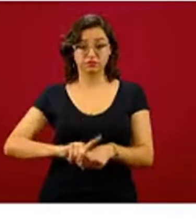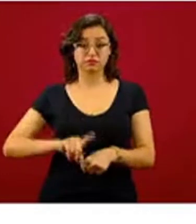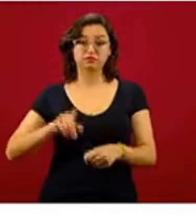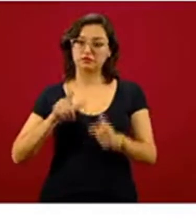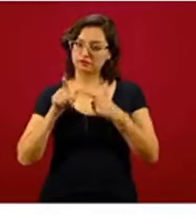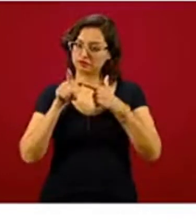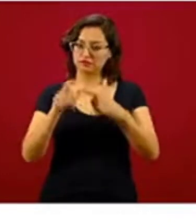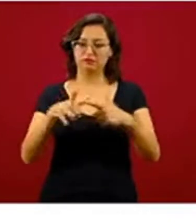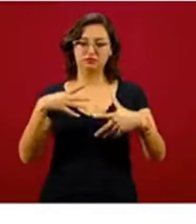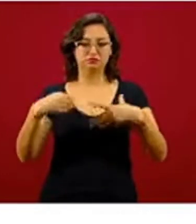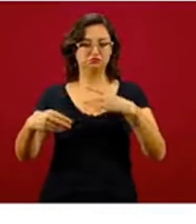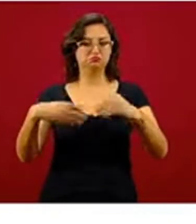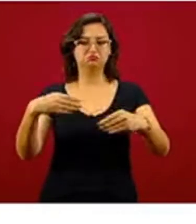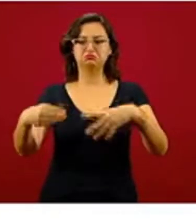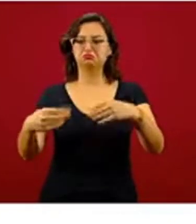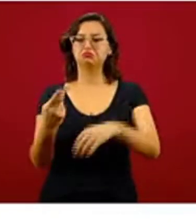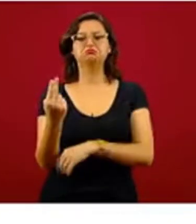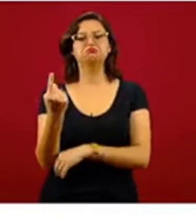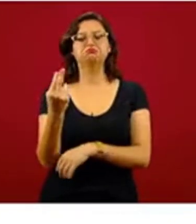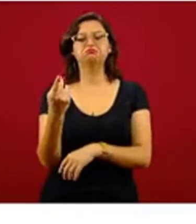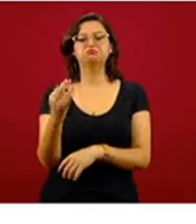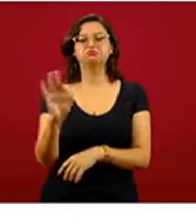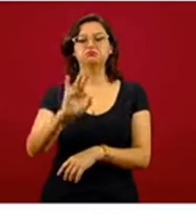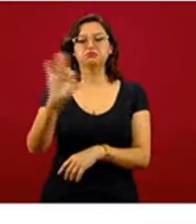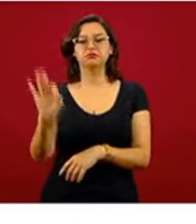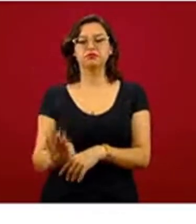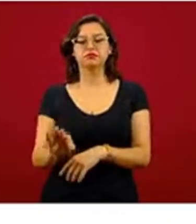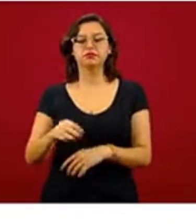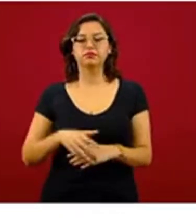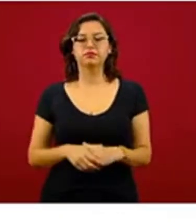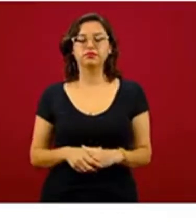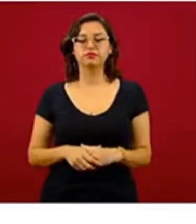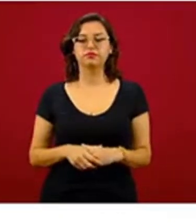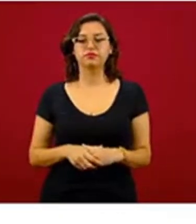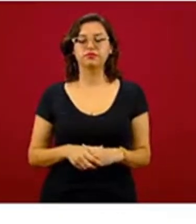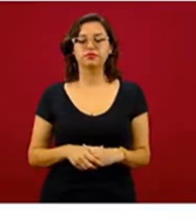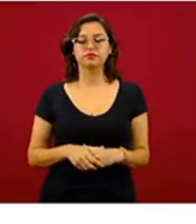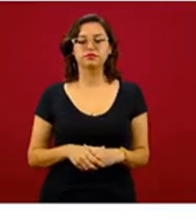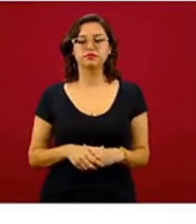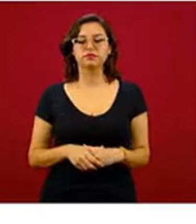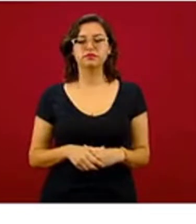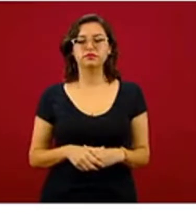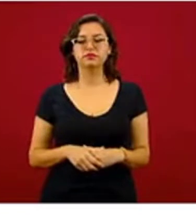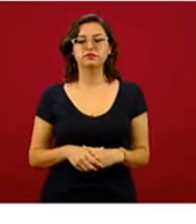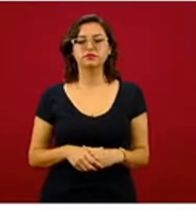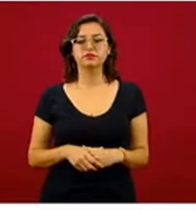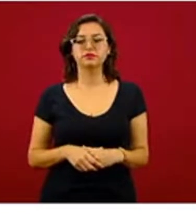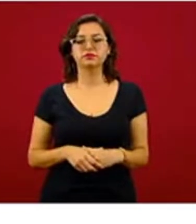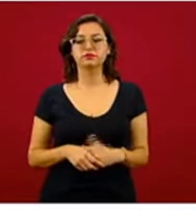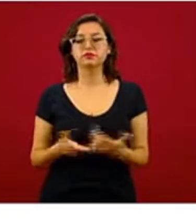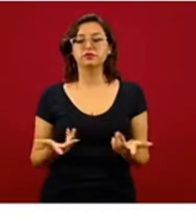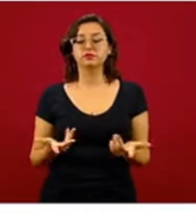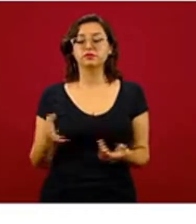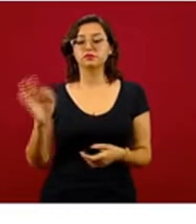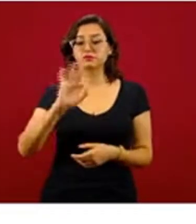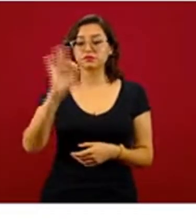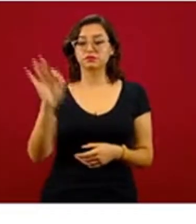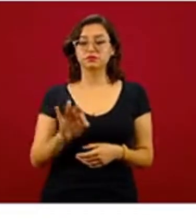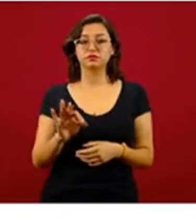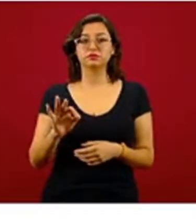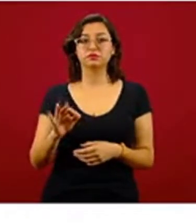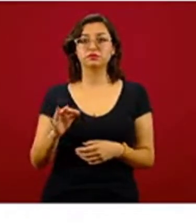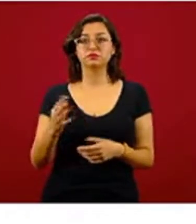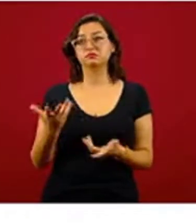pandemia se ha mantenido alrededor de 25%, mientras habíamos visto un descenso de este porcentaje desde que estábamos